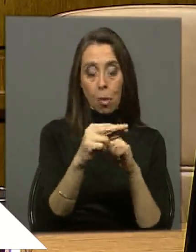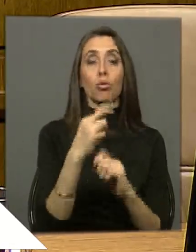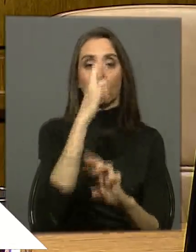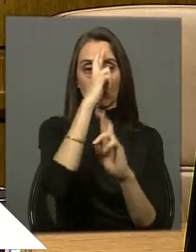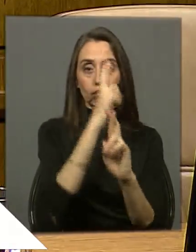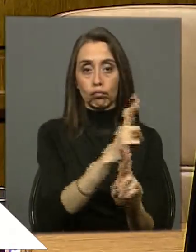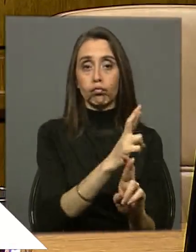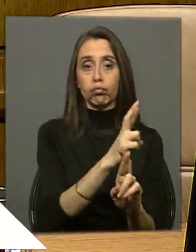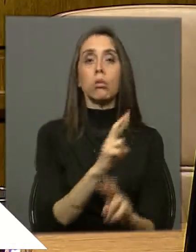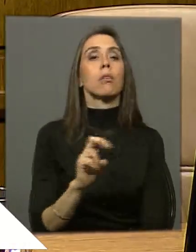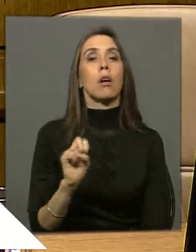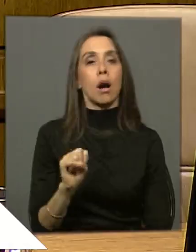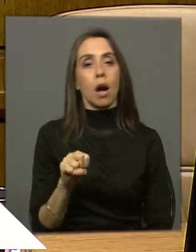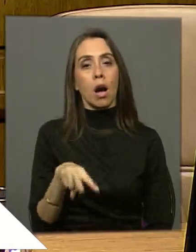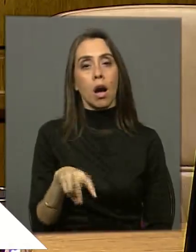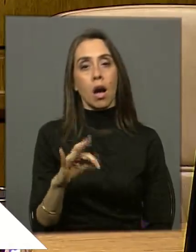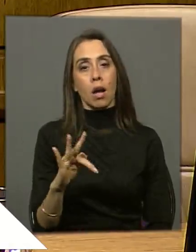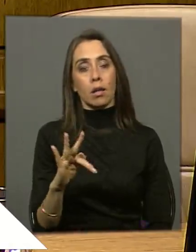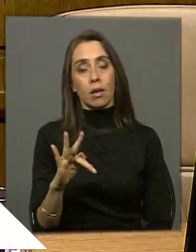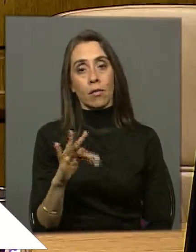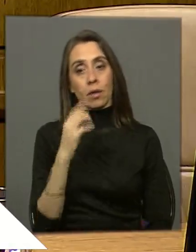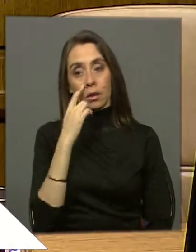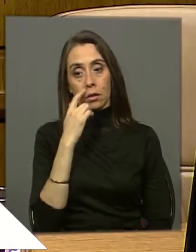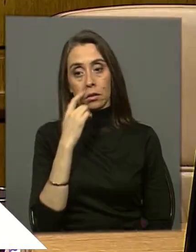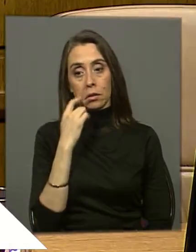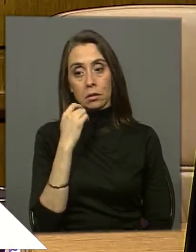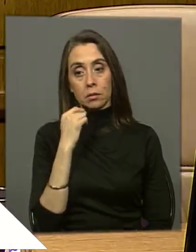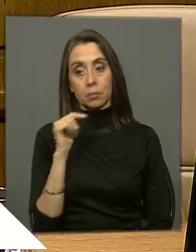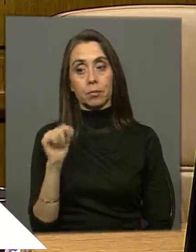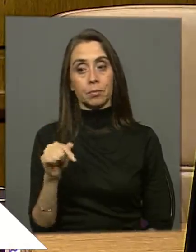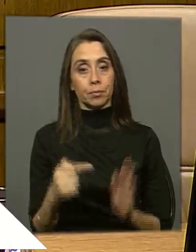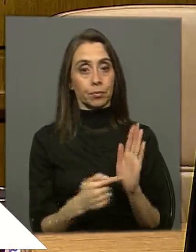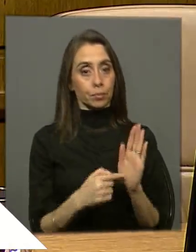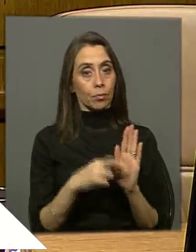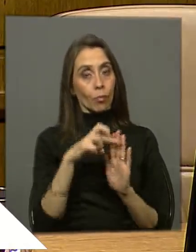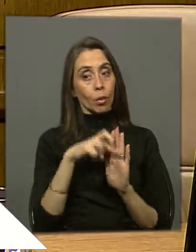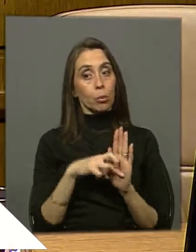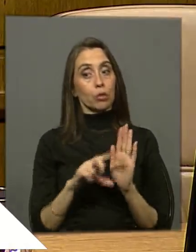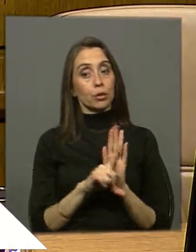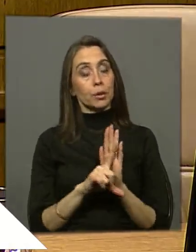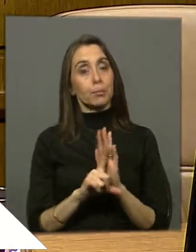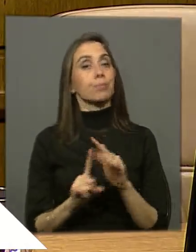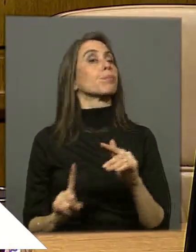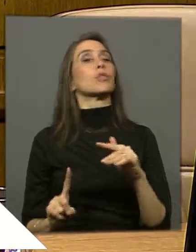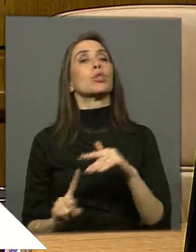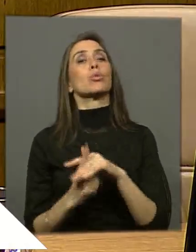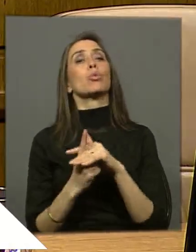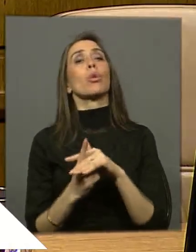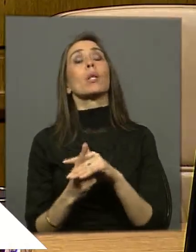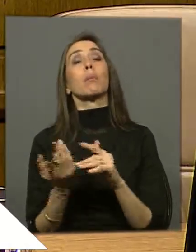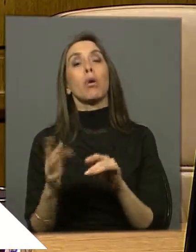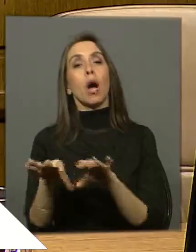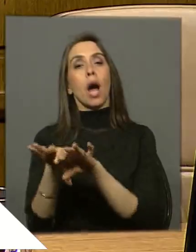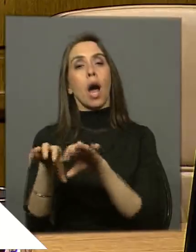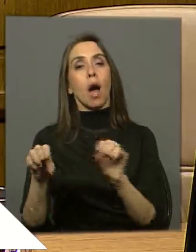La ANEF. ¿No es cierto?, esto surgió a partir, este proyecto, a partir de ese acuerdo.